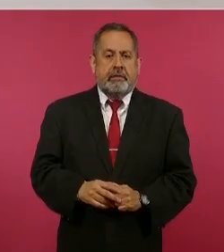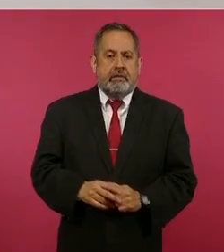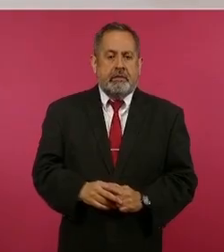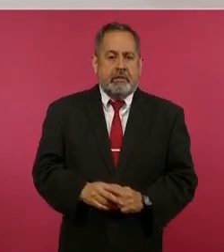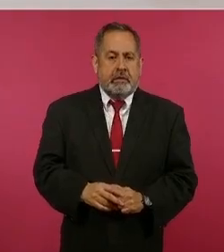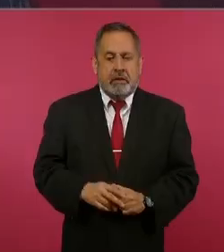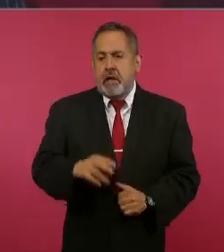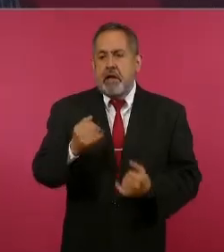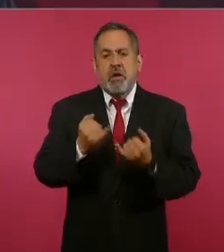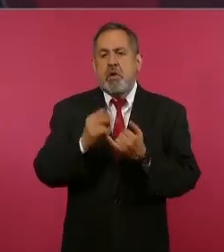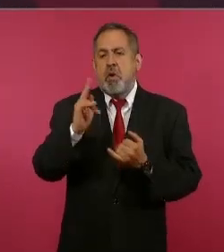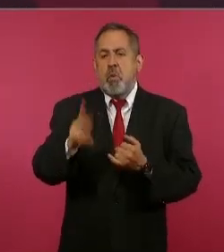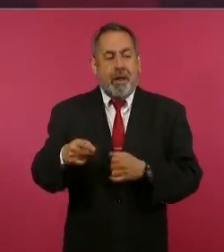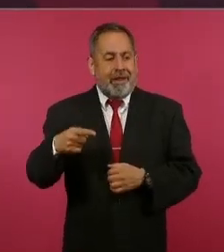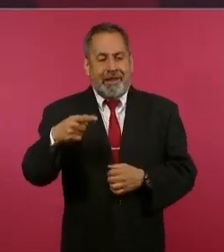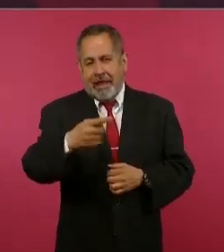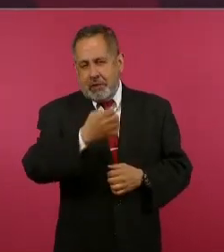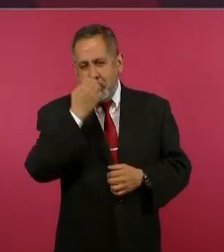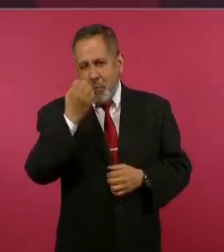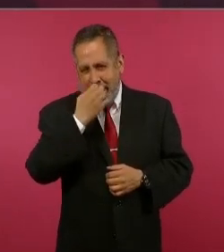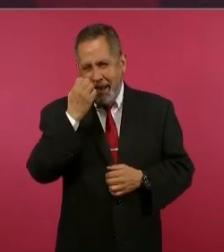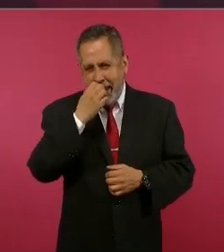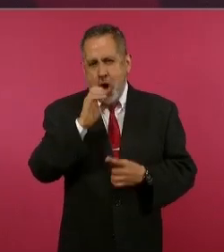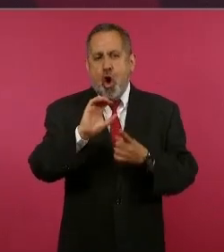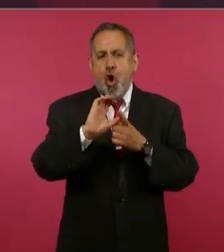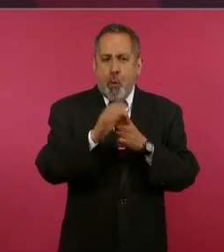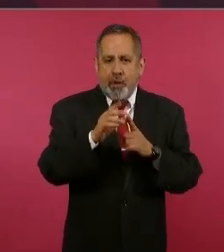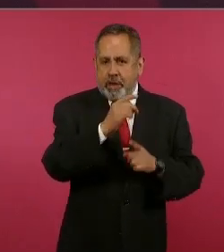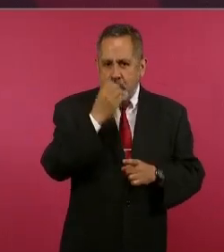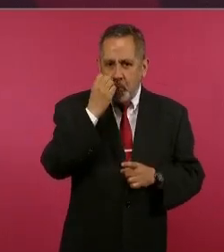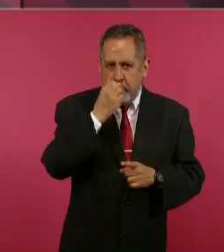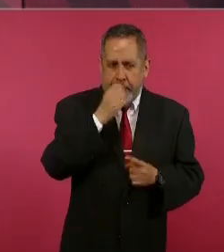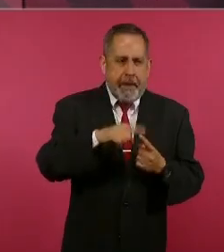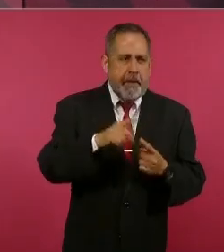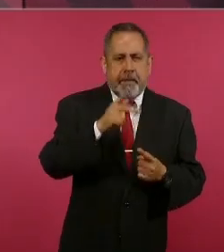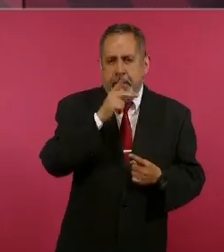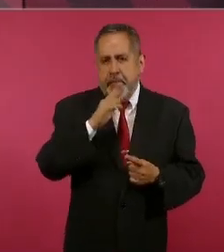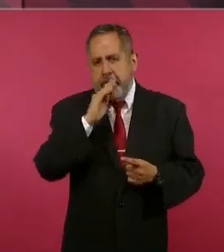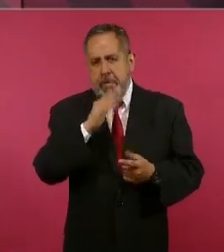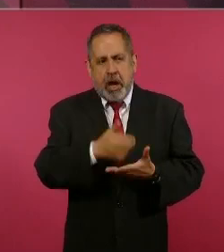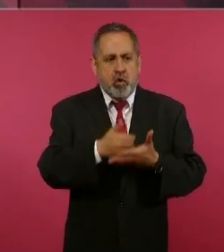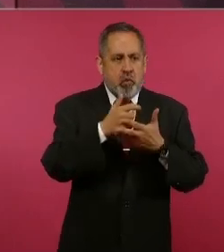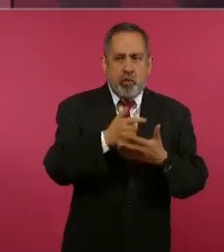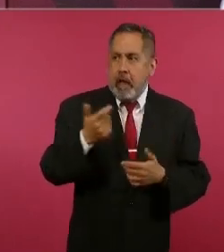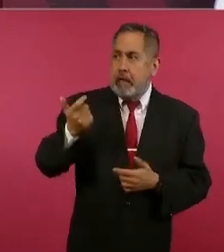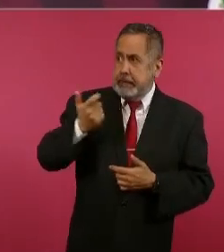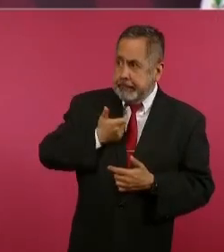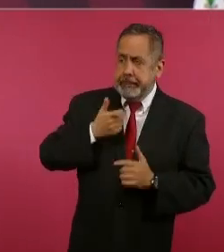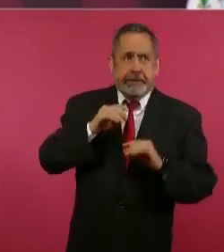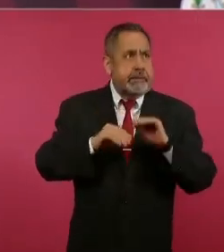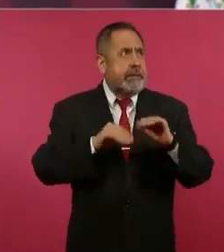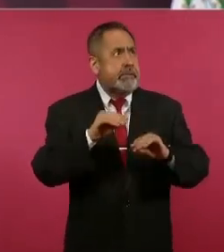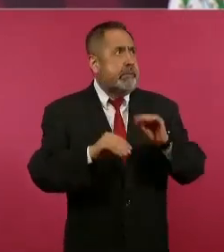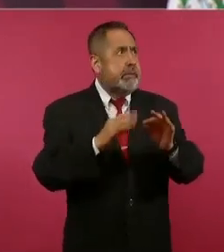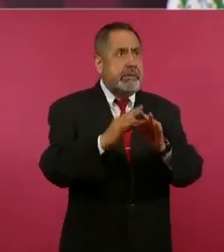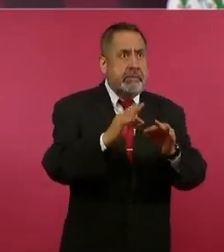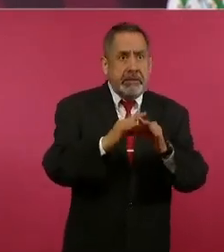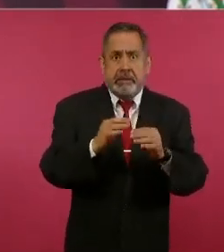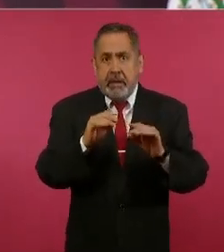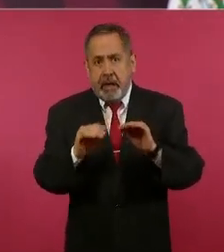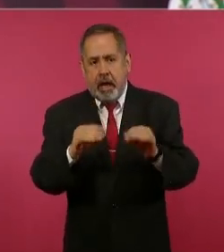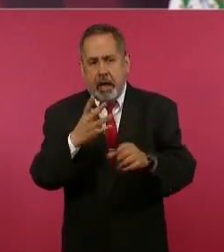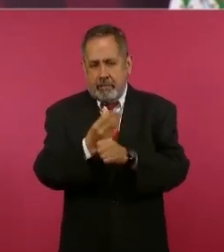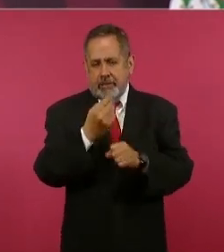las mamás, los papás de las sociedades de padres de familia están mejorando los planteles